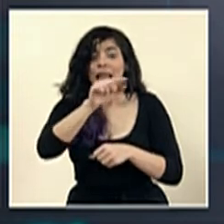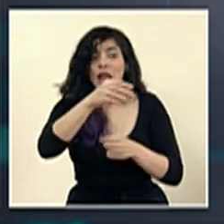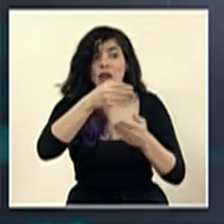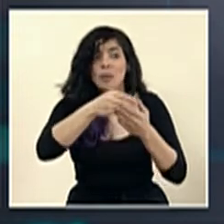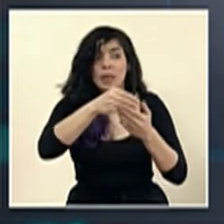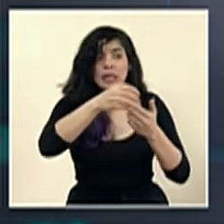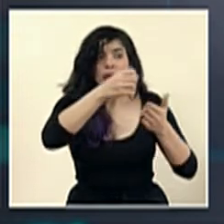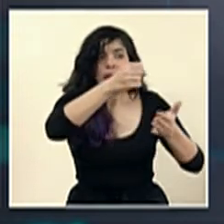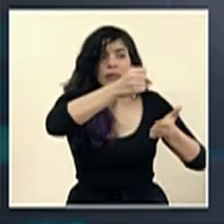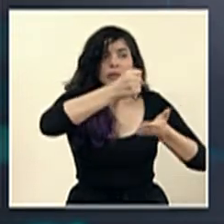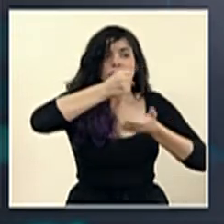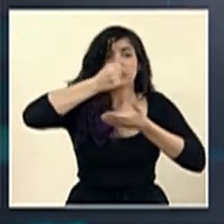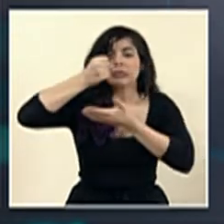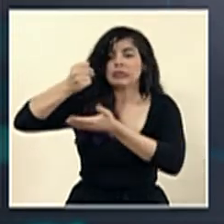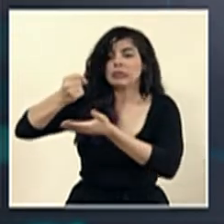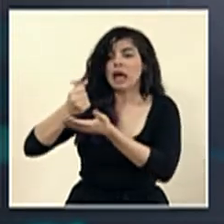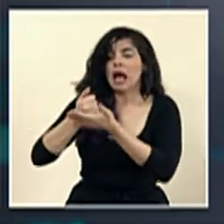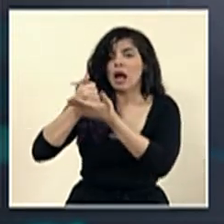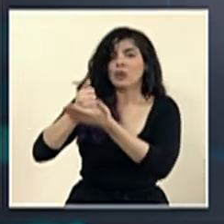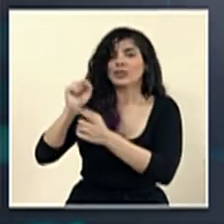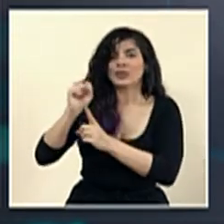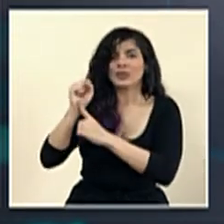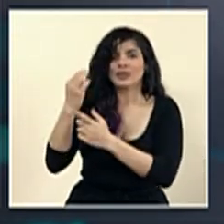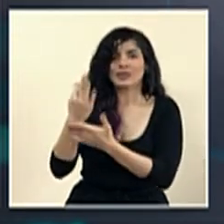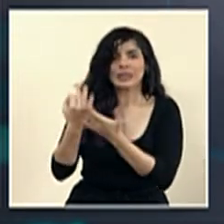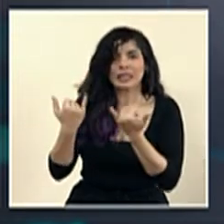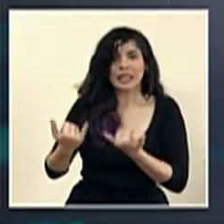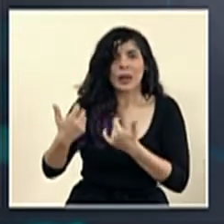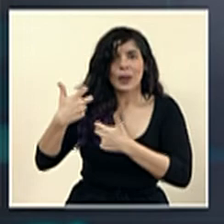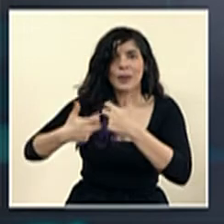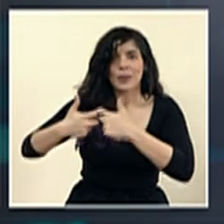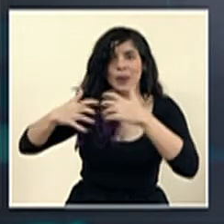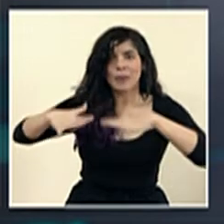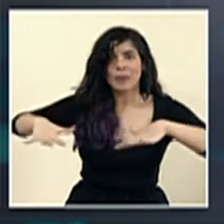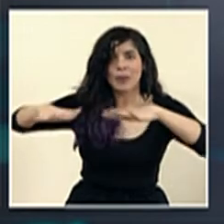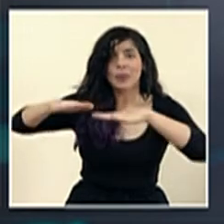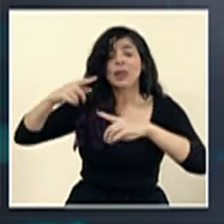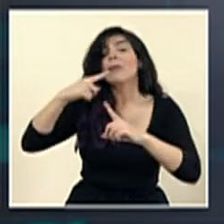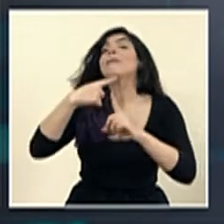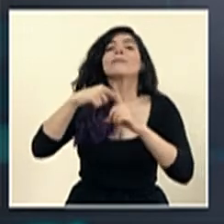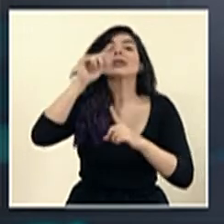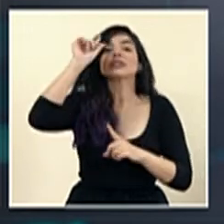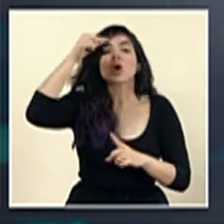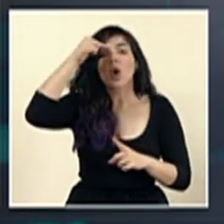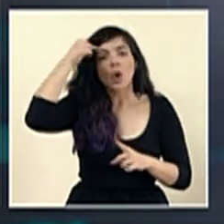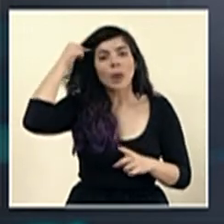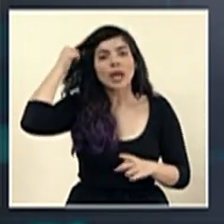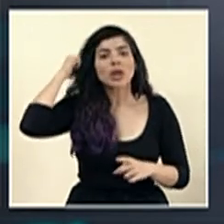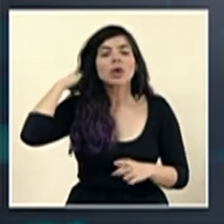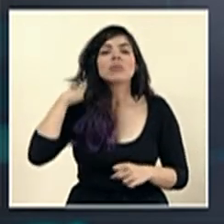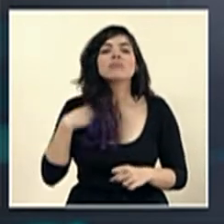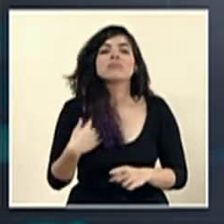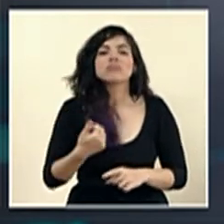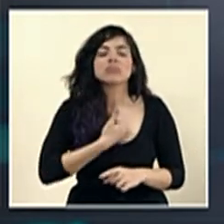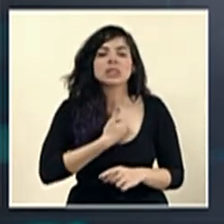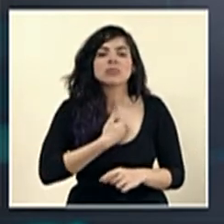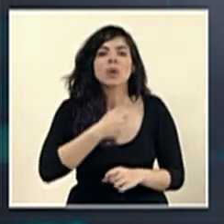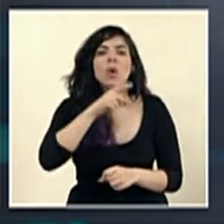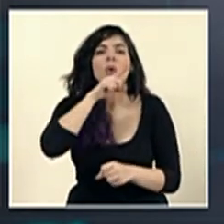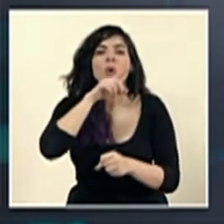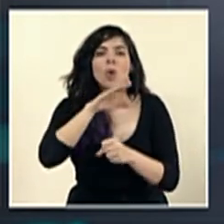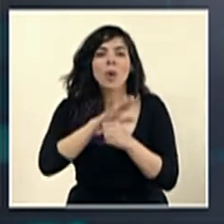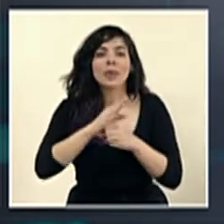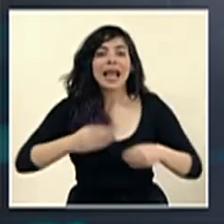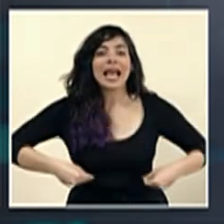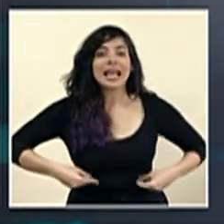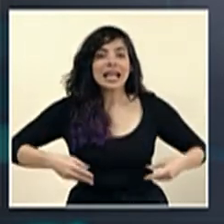contribuyan a la situación fiscal de esta crisis, y el gobierno se compromete a cortar